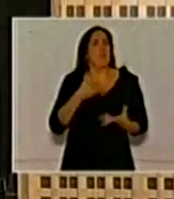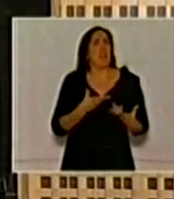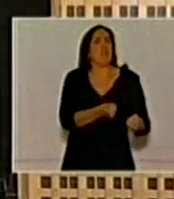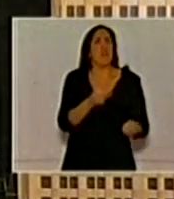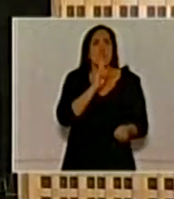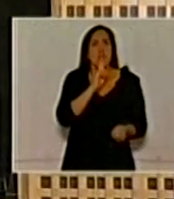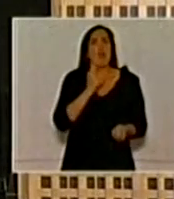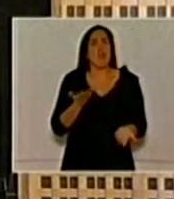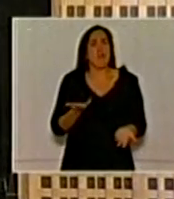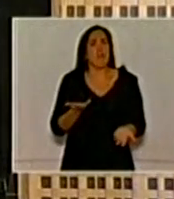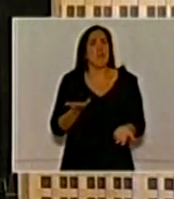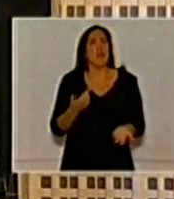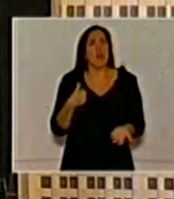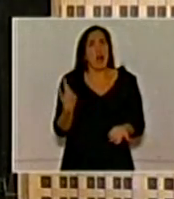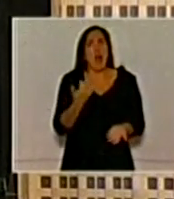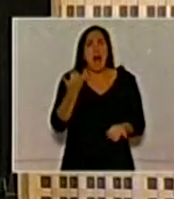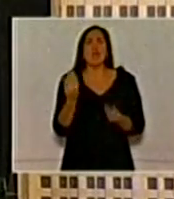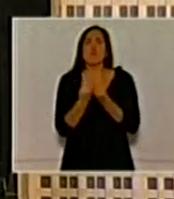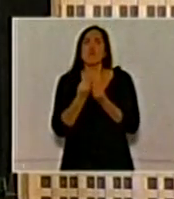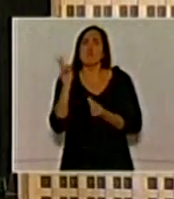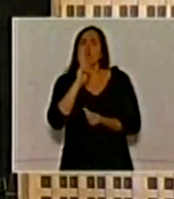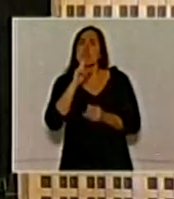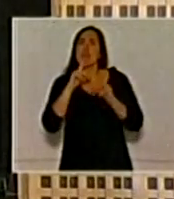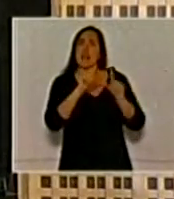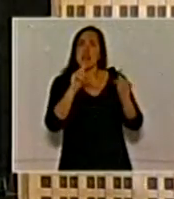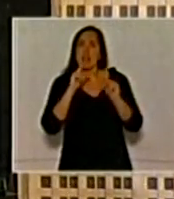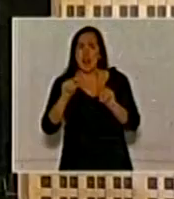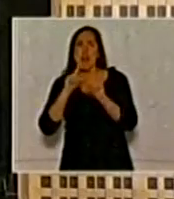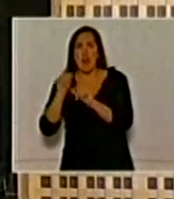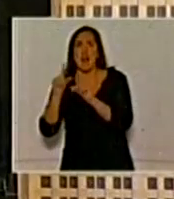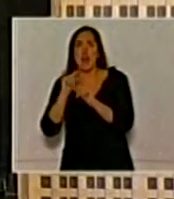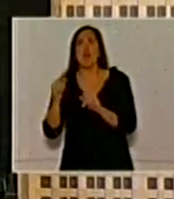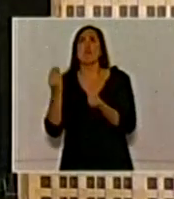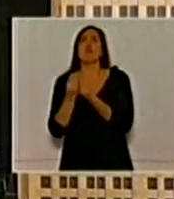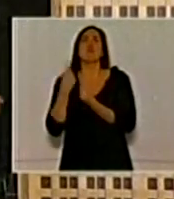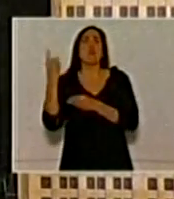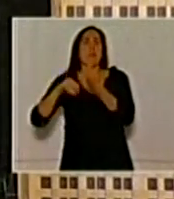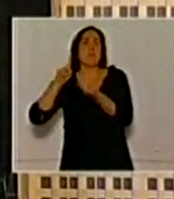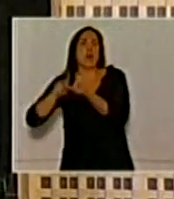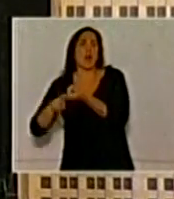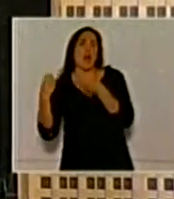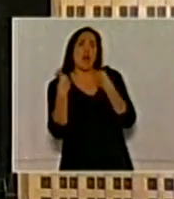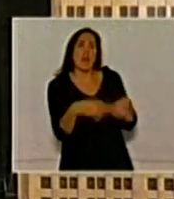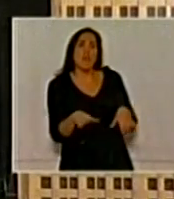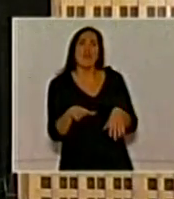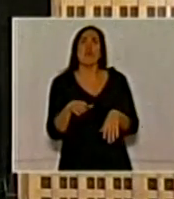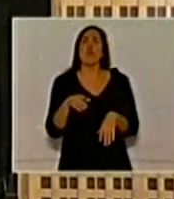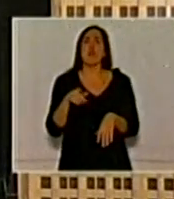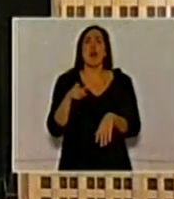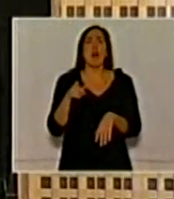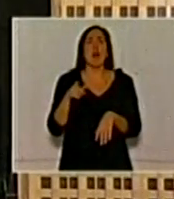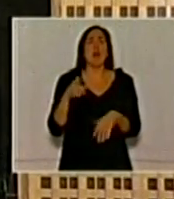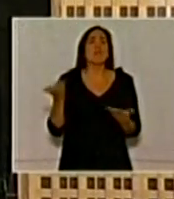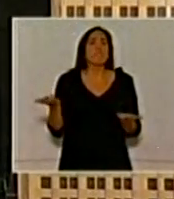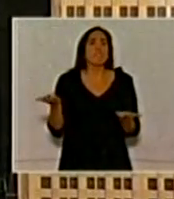sino que tenemos muchos reclamos por parte de mujeres, que por allí el marido las abandona, se va, sigue cobrando...